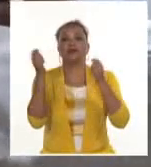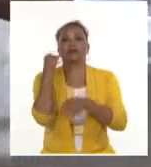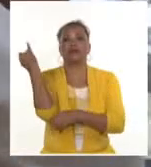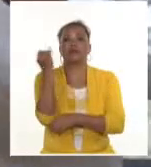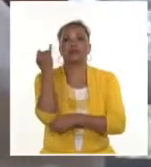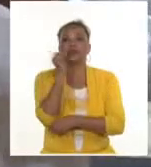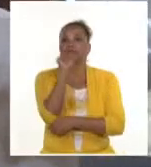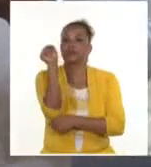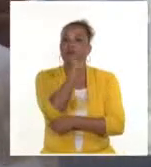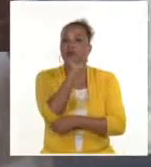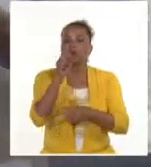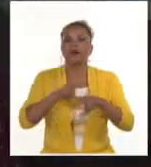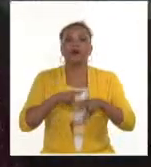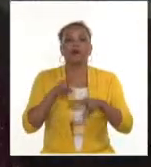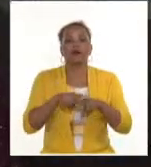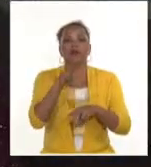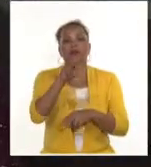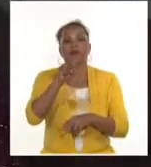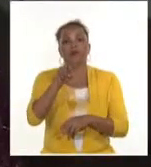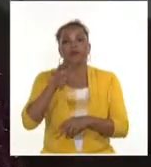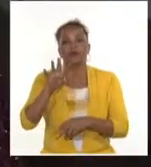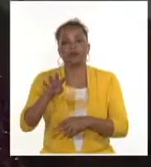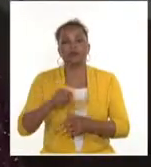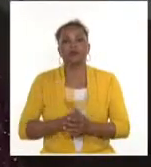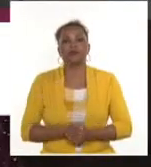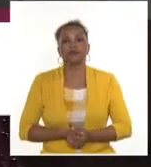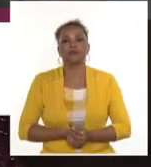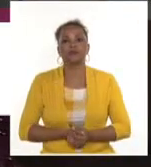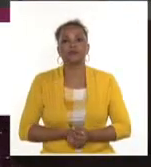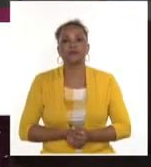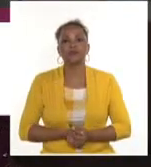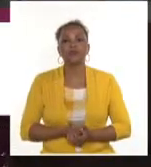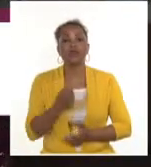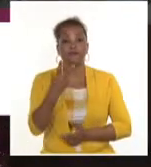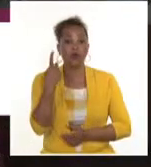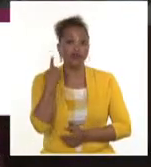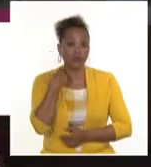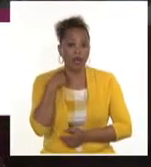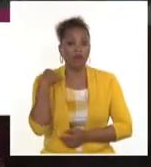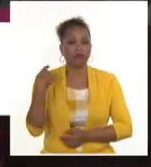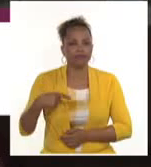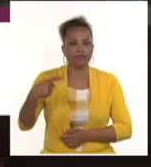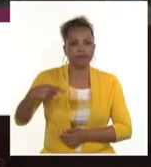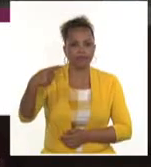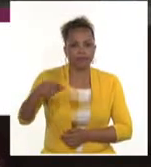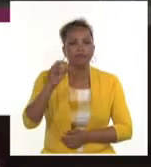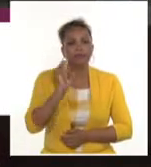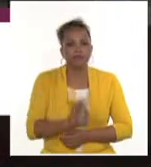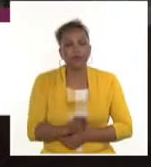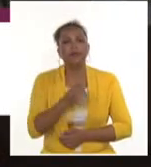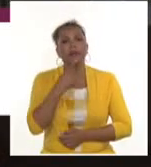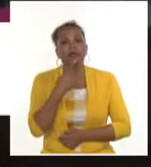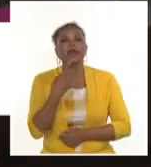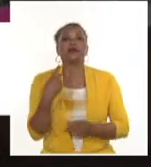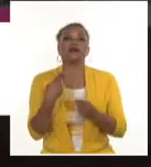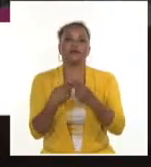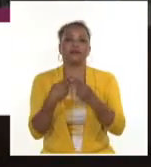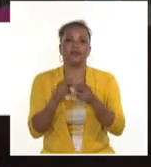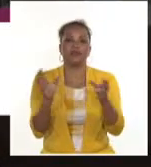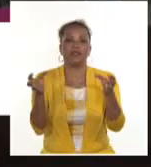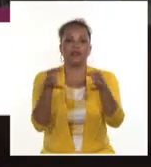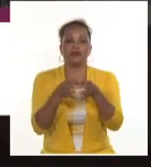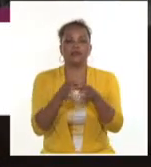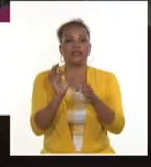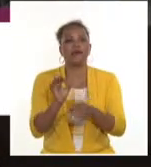coraba 2024 siempre cada cada dos años tenemos el coraba y naturalmente es una una fecha que esperamos